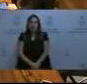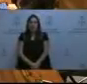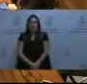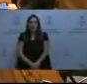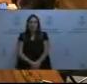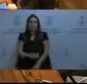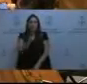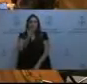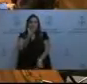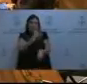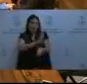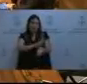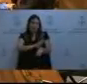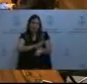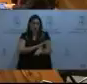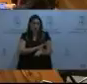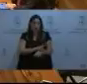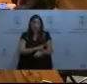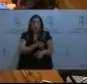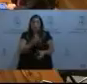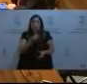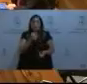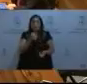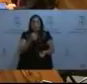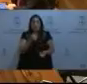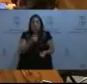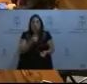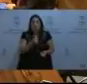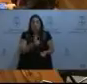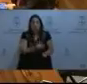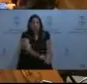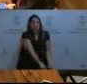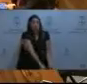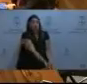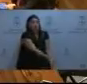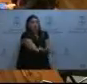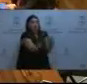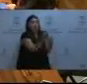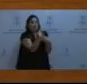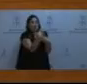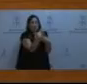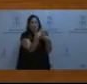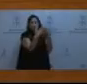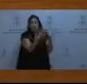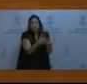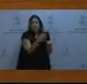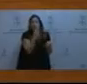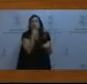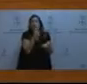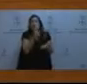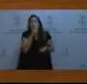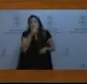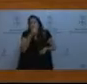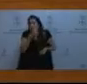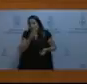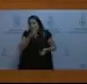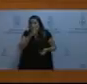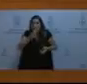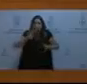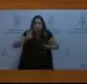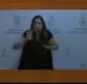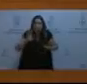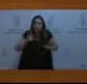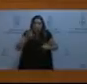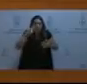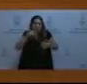Sí, consejero. Bueno, yo, de todo lo que usted me ha contado, que tiene usted, bueno, lo que ha dicho está muy bien y no le niego que es cierto, pero,